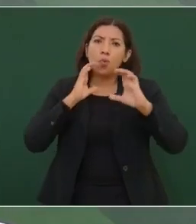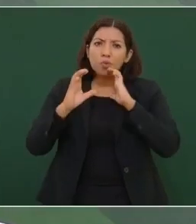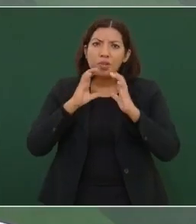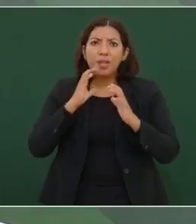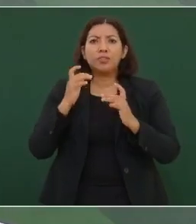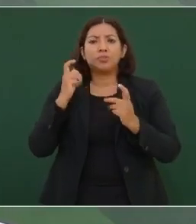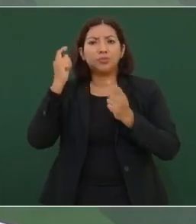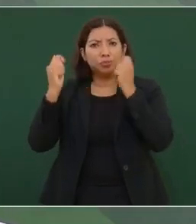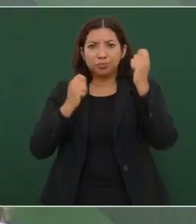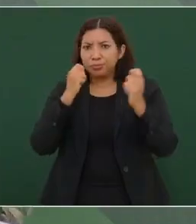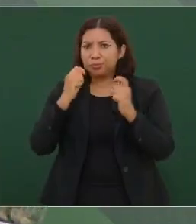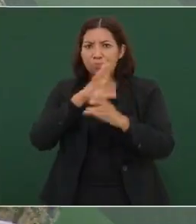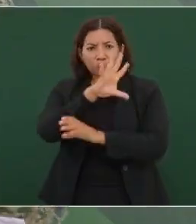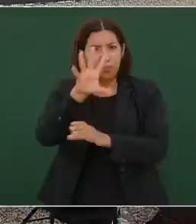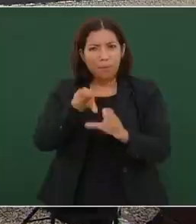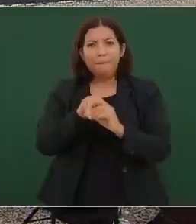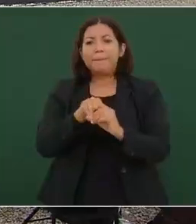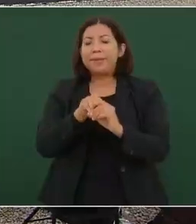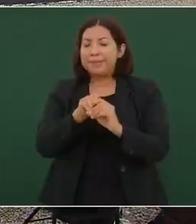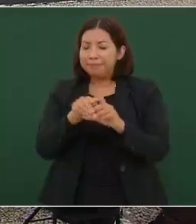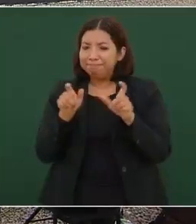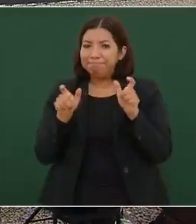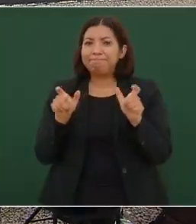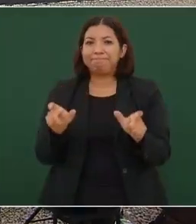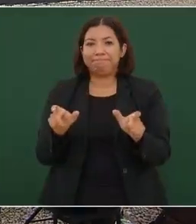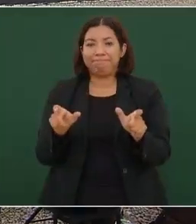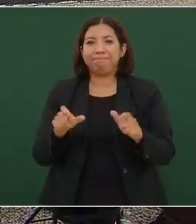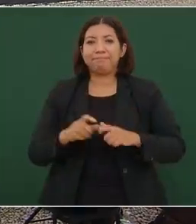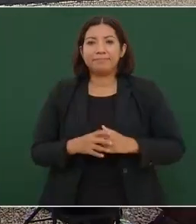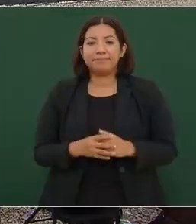de toda la península. Adelante, por favor.